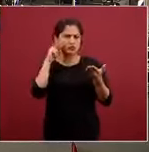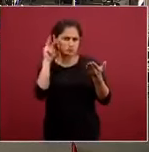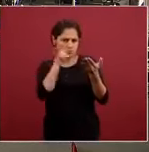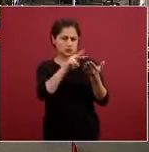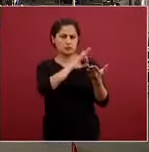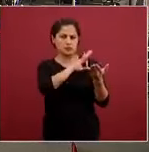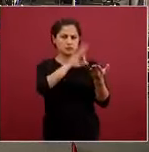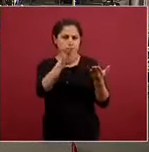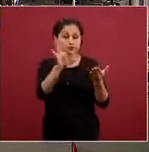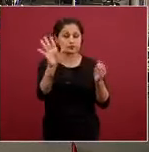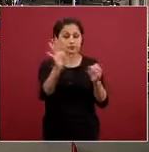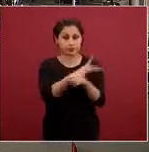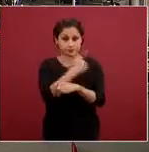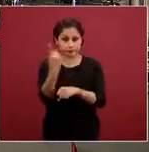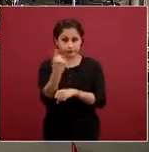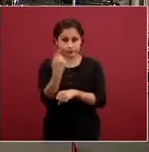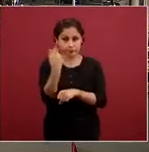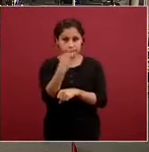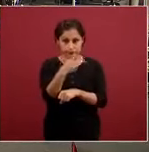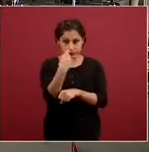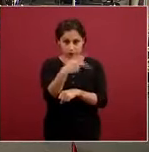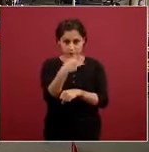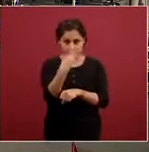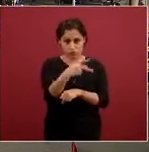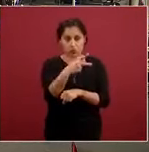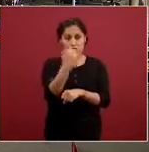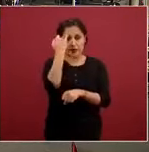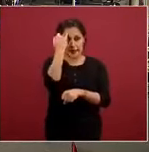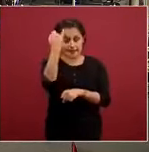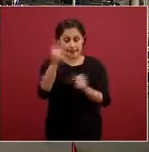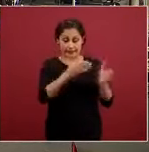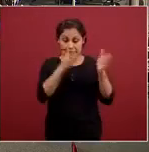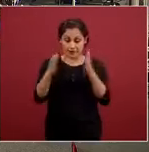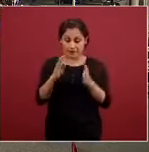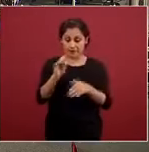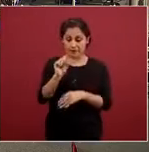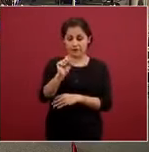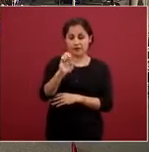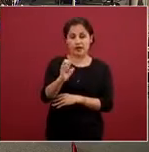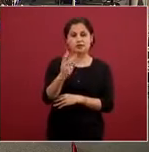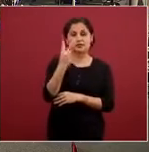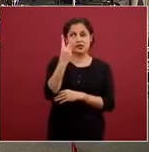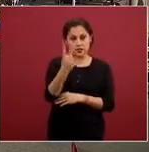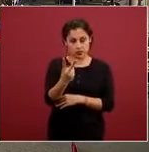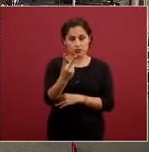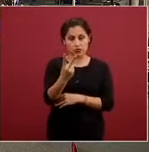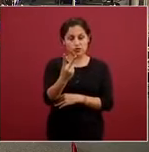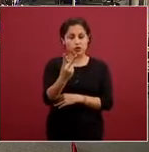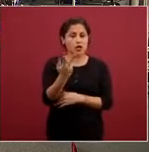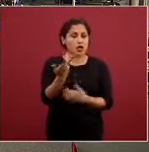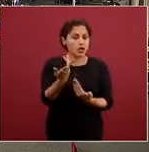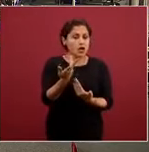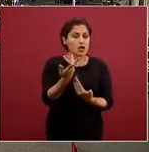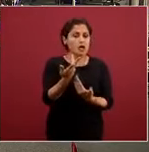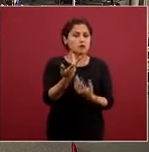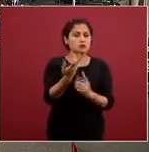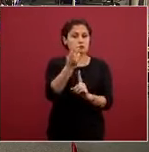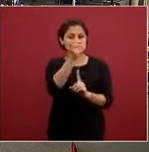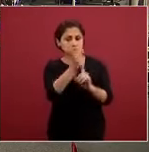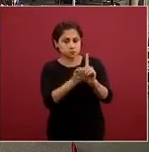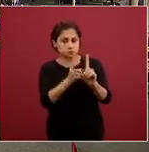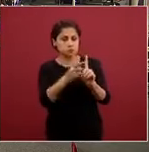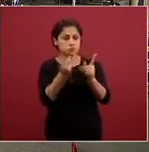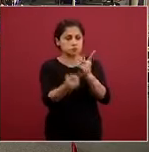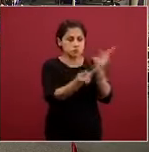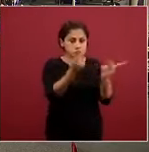la modalidad de vigilancia para fase 2 era tener incorporados con los datos mínimos, básicamente saber cuántos positivos,